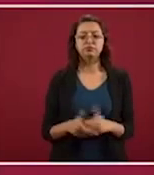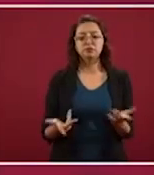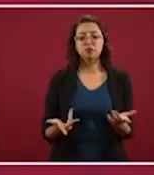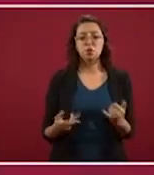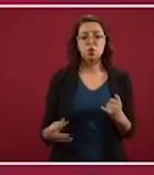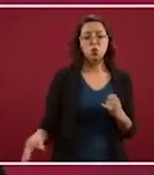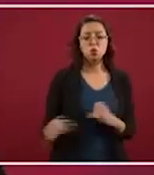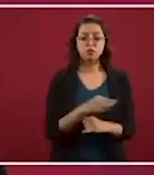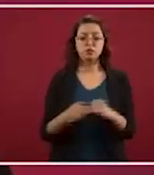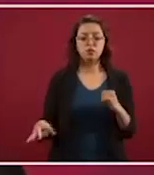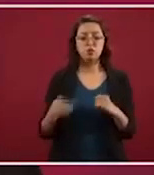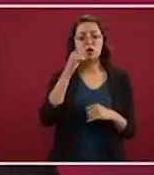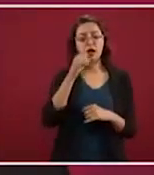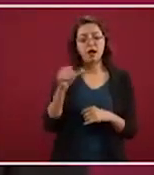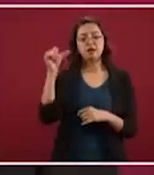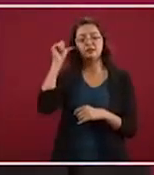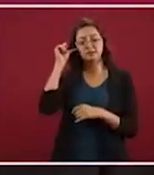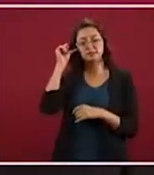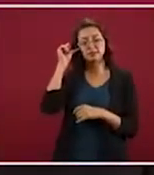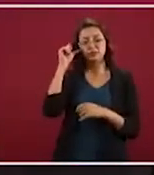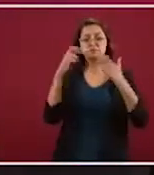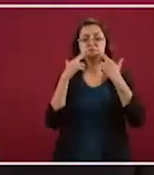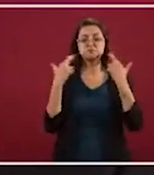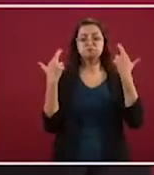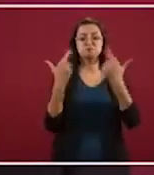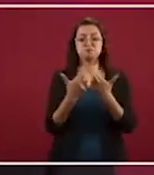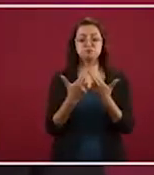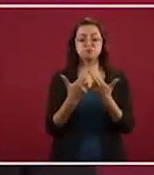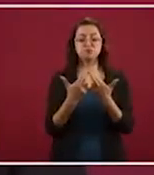decía ayer, una reunión